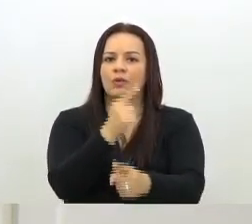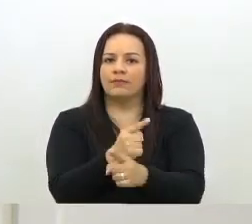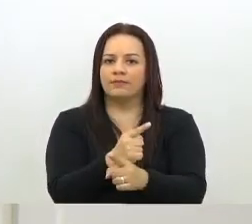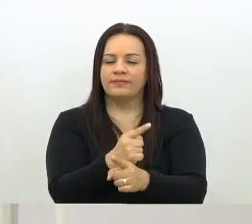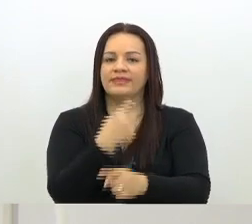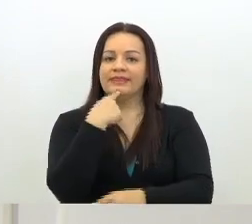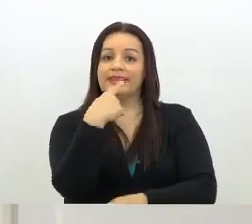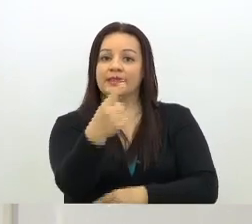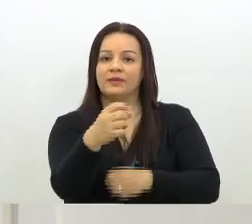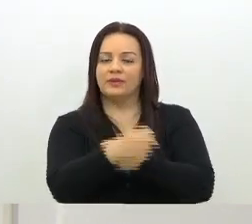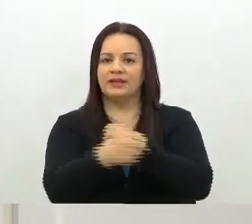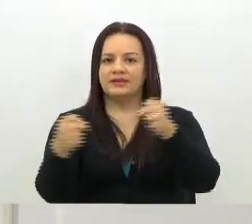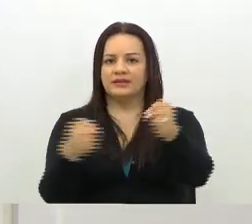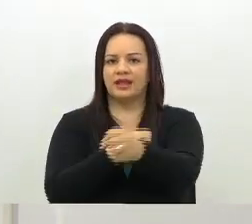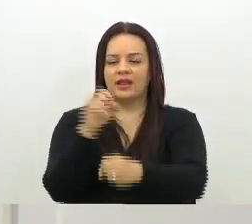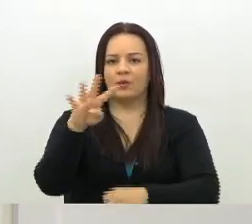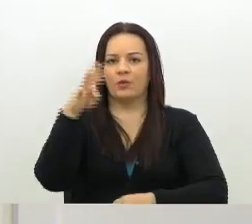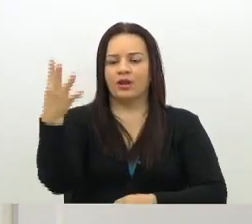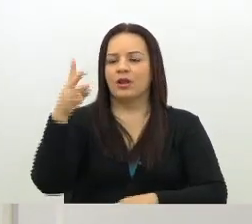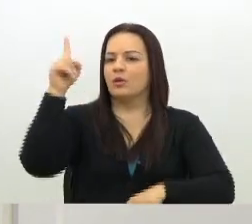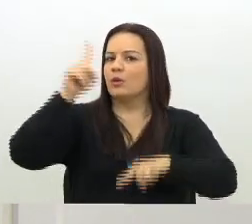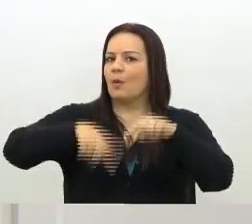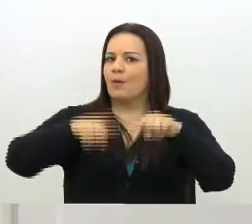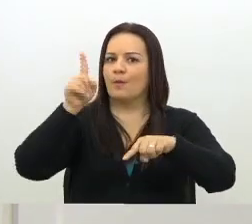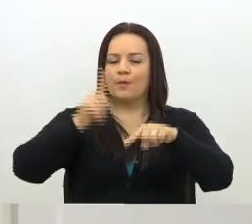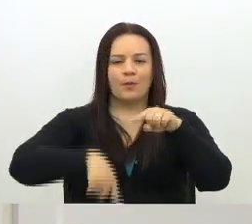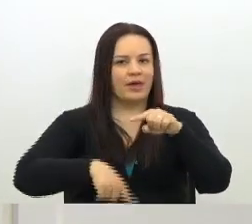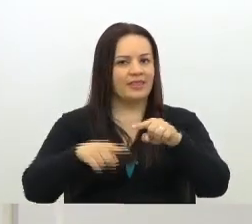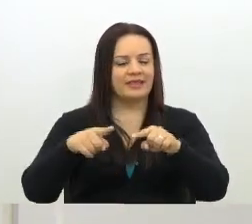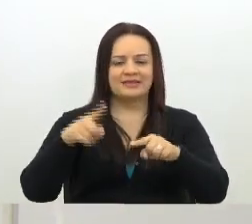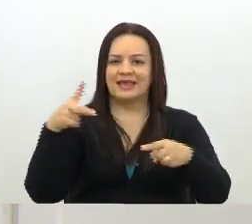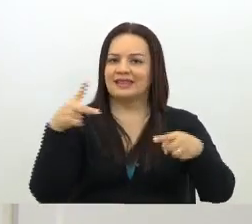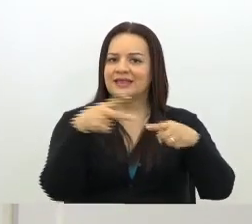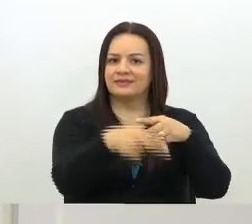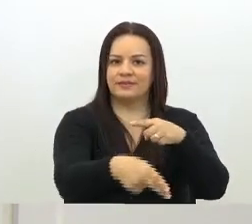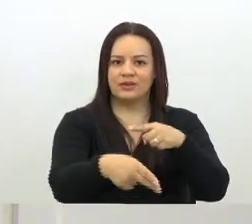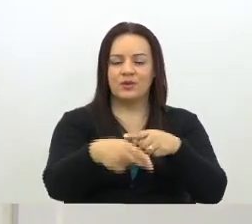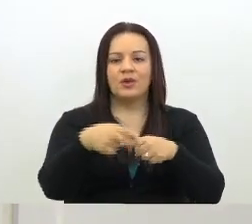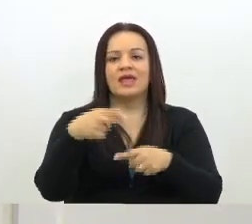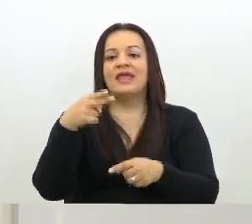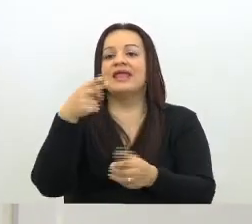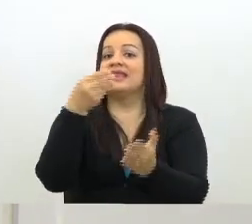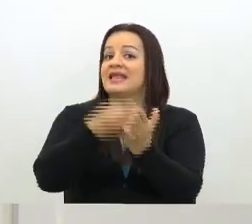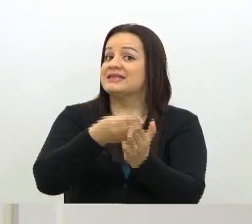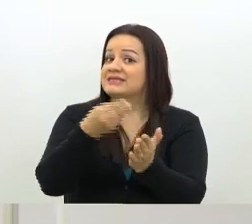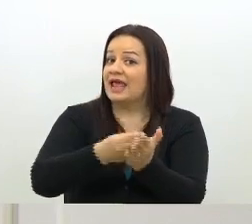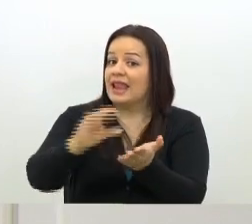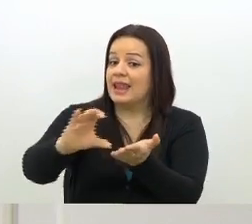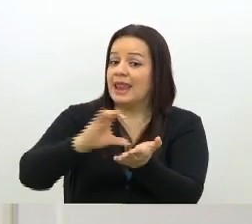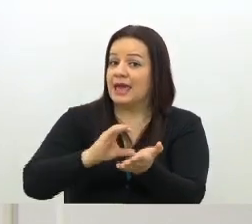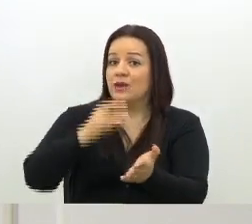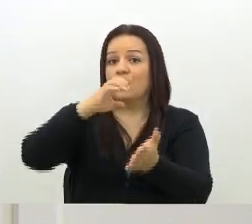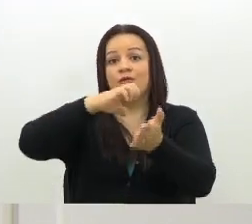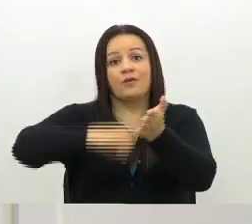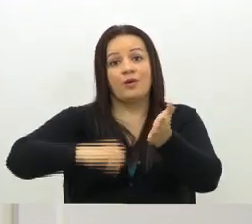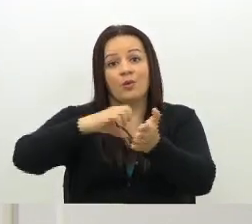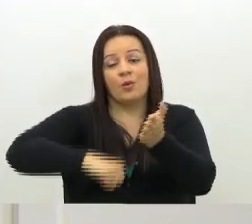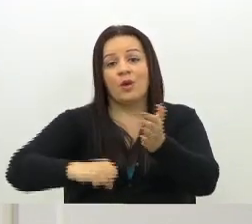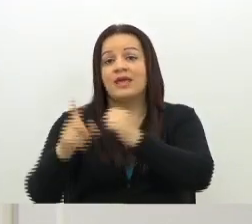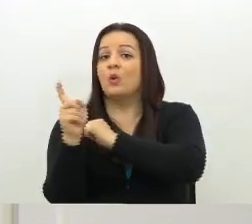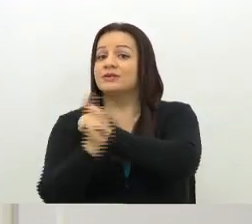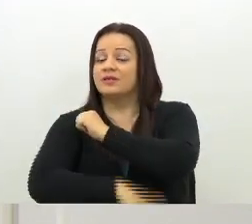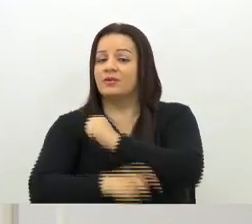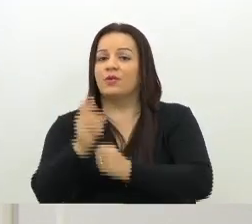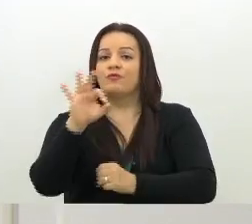Dijo la Sala: no podrían ser despedidos ni sus salarios rebajados, ni tampoco sancionados de forma